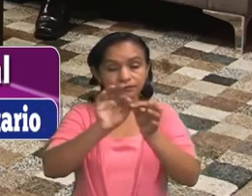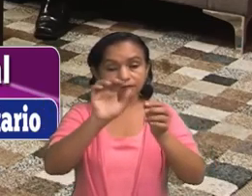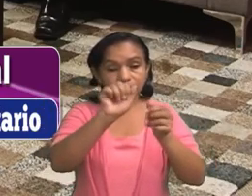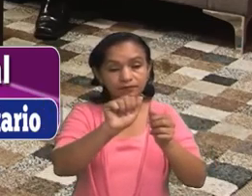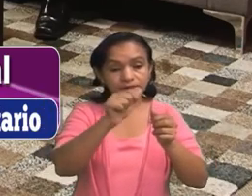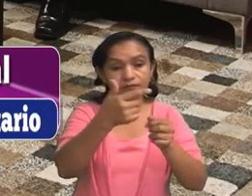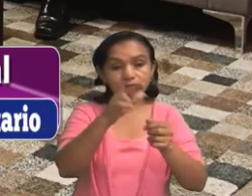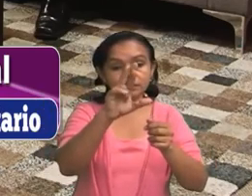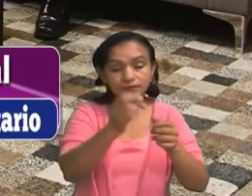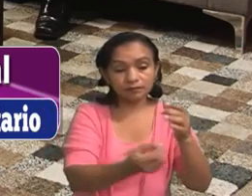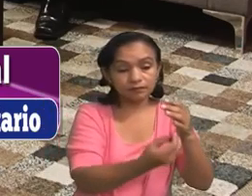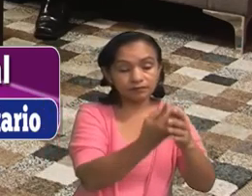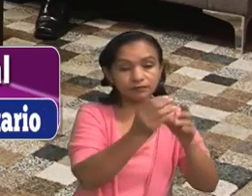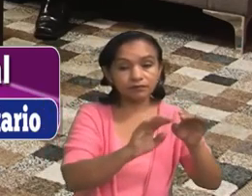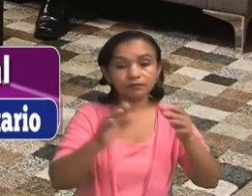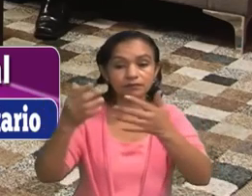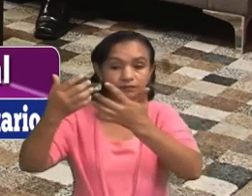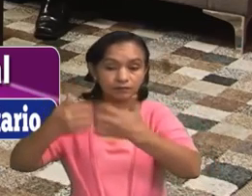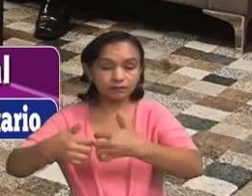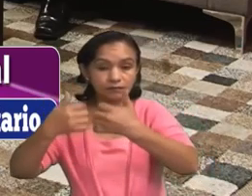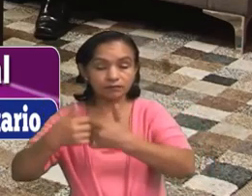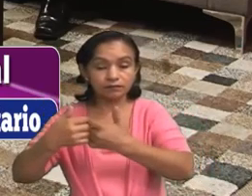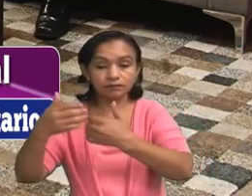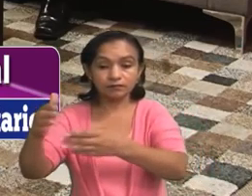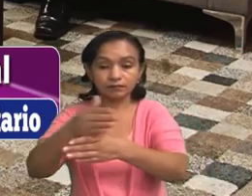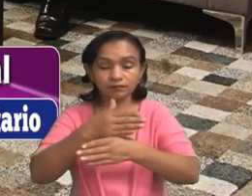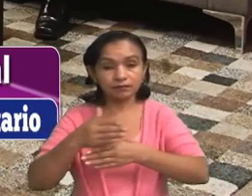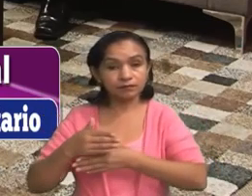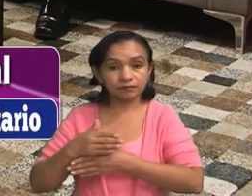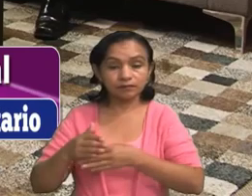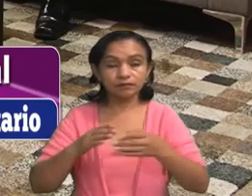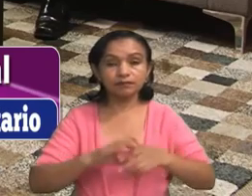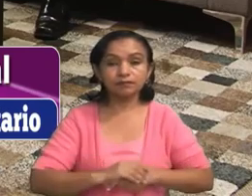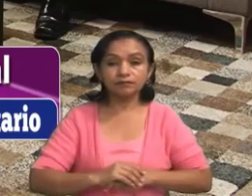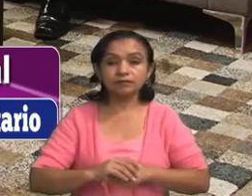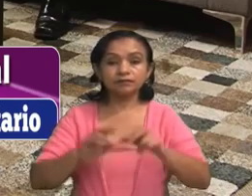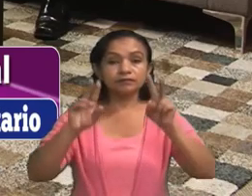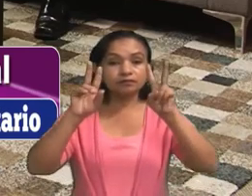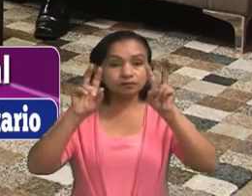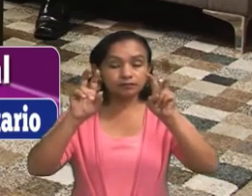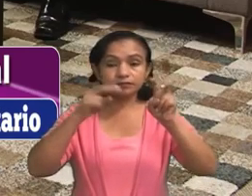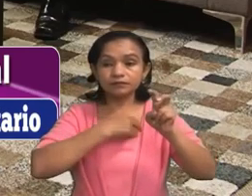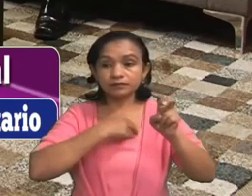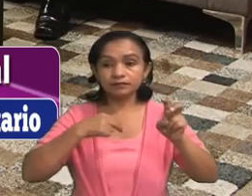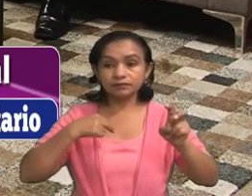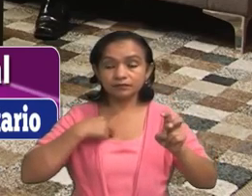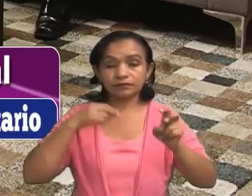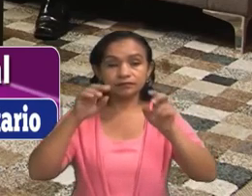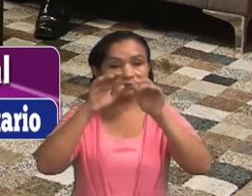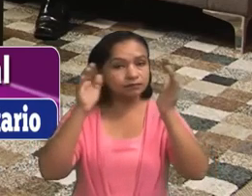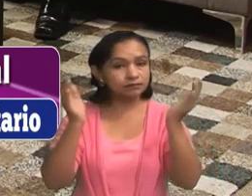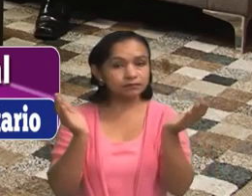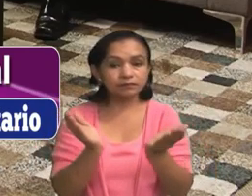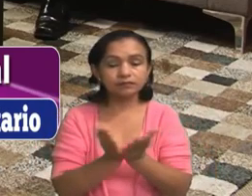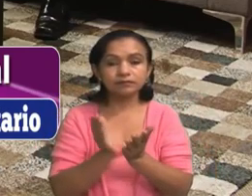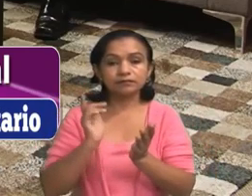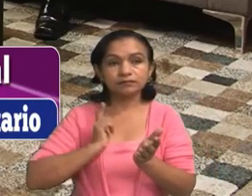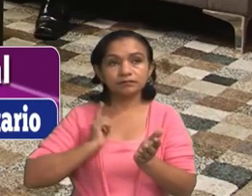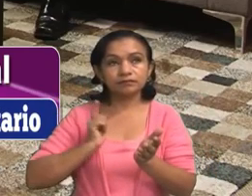agroecología y la agroindustria de pequeña y mediana escala, por los contextos que llevamos, pero también a nivel mundial.